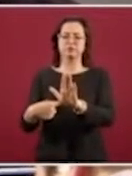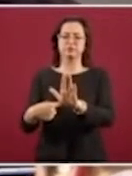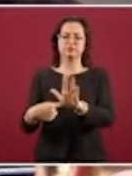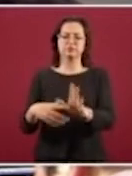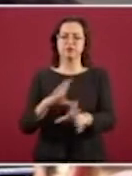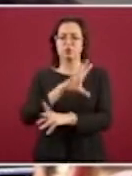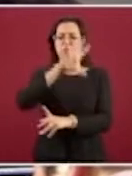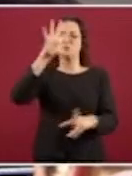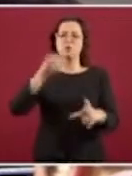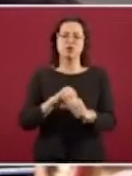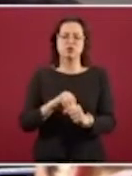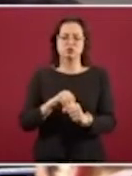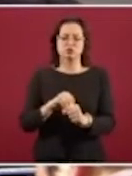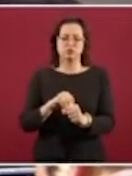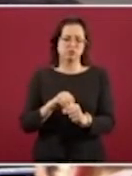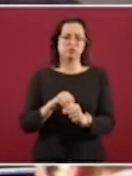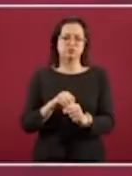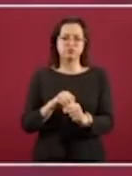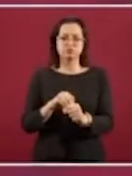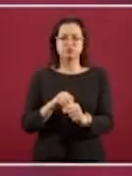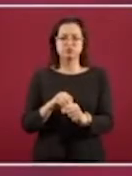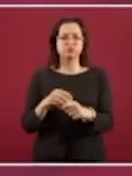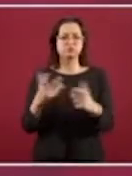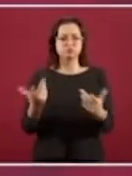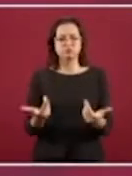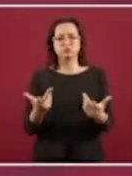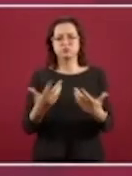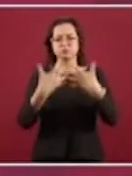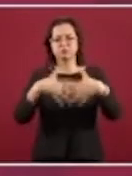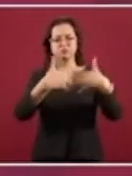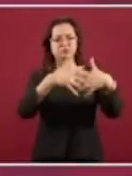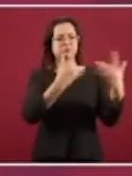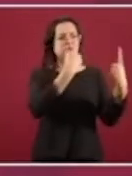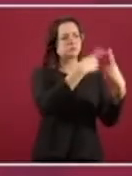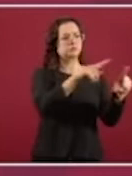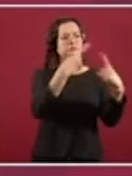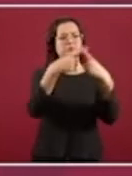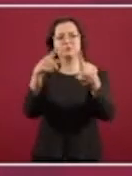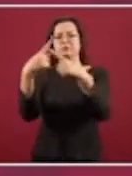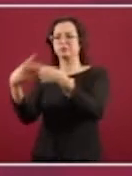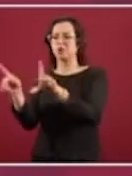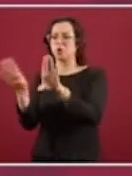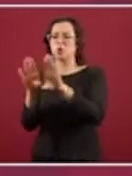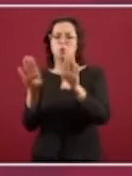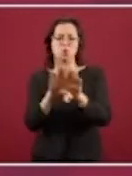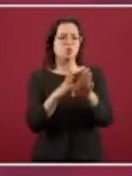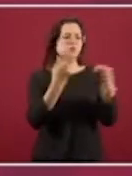de cómo está la actividad productiva, cómo están las empresas,